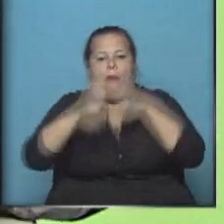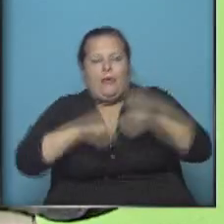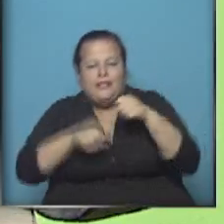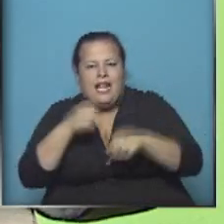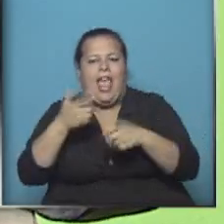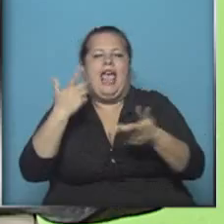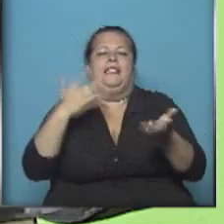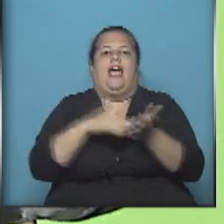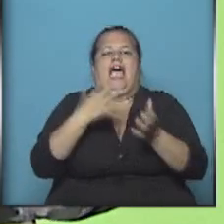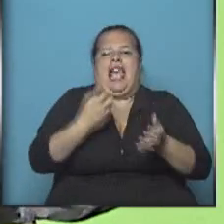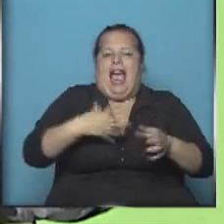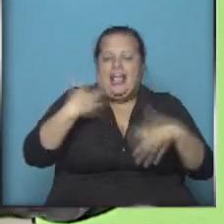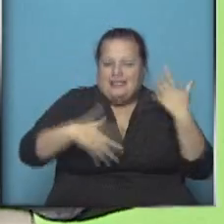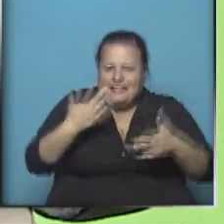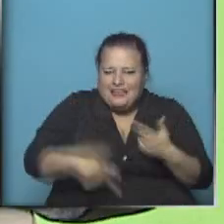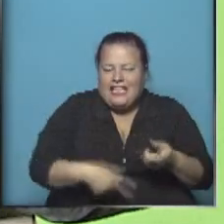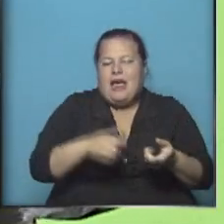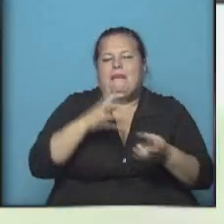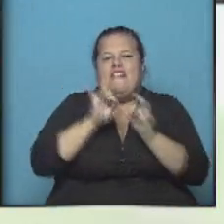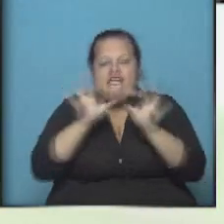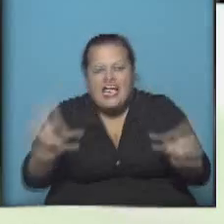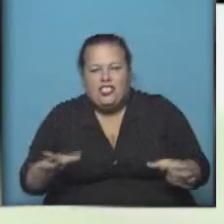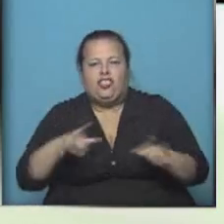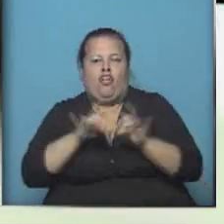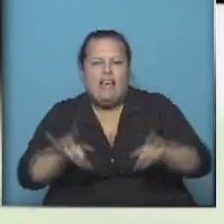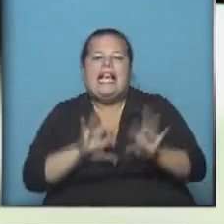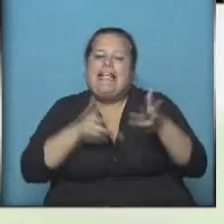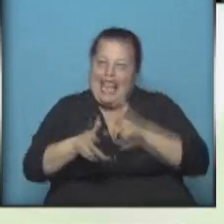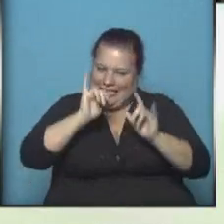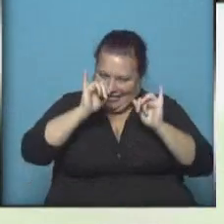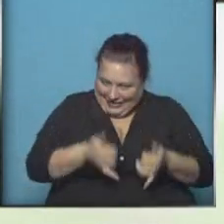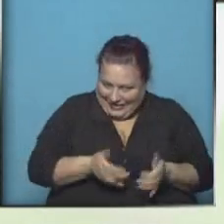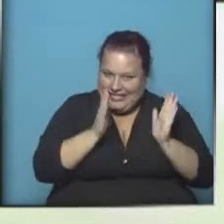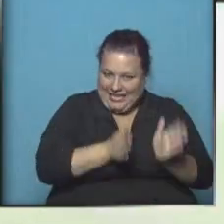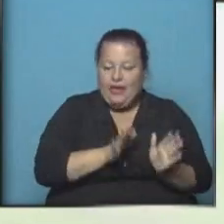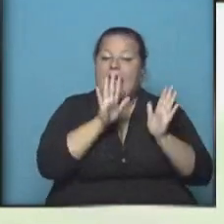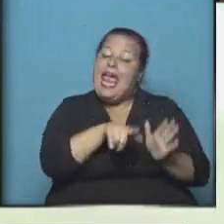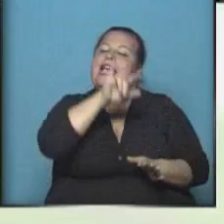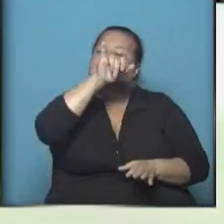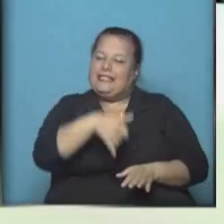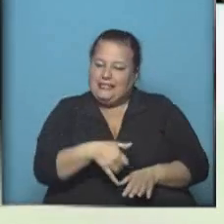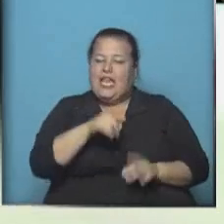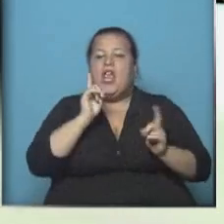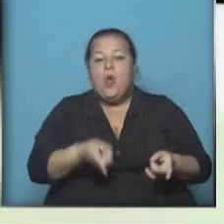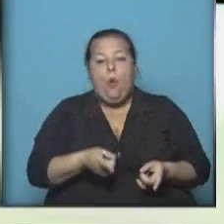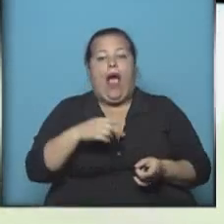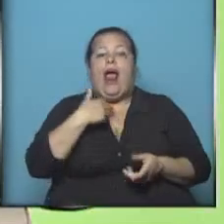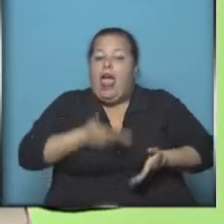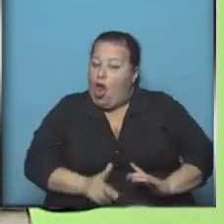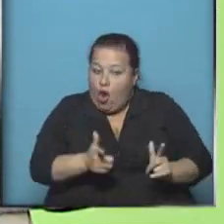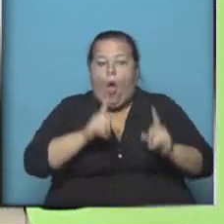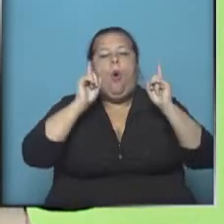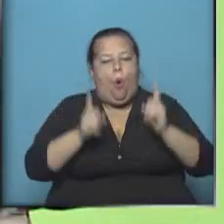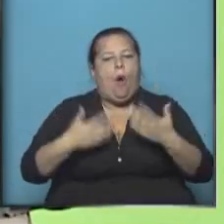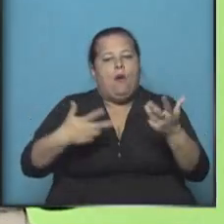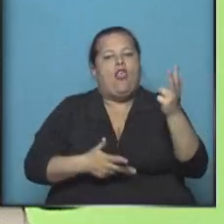bicicleta, que refieren irritaciones crónicas, infecciones a repetición. Mirá. Bueno, en esos casos, aún a pesar de no haber tenido hijos, se